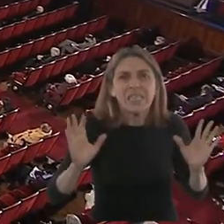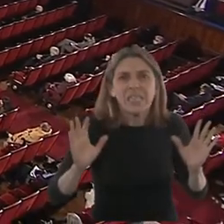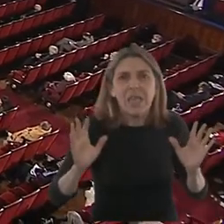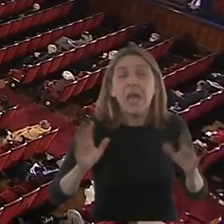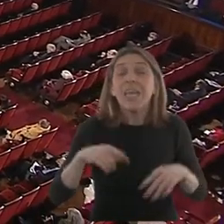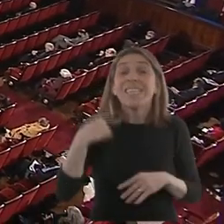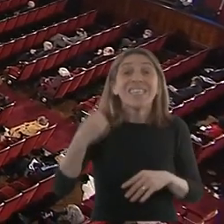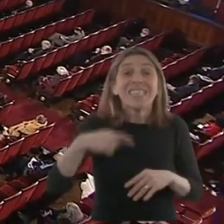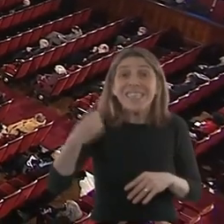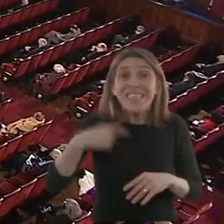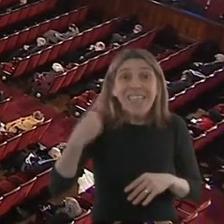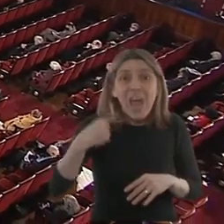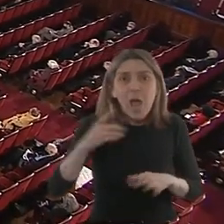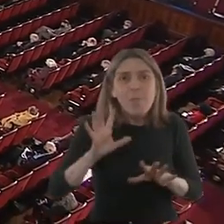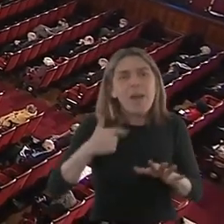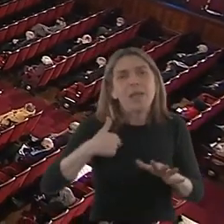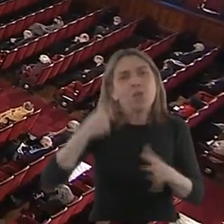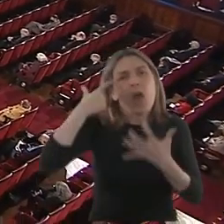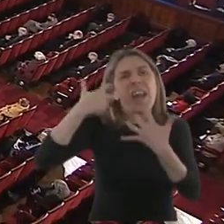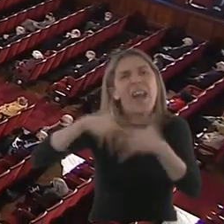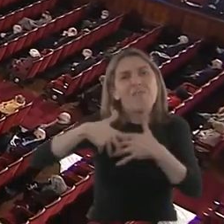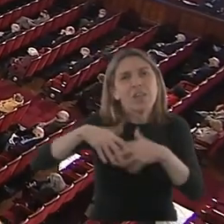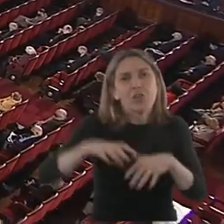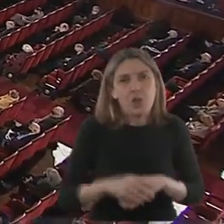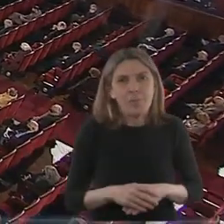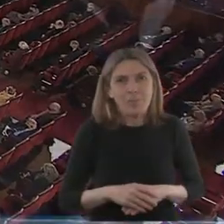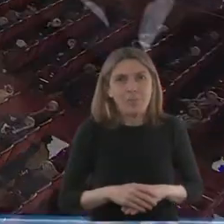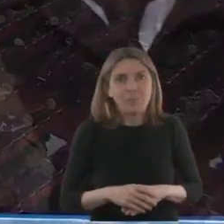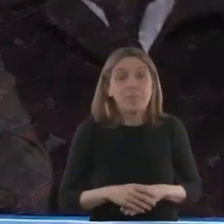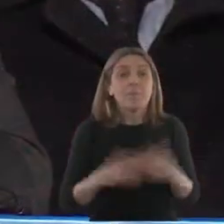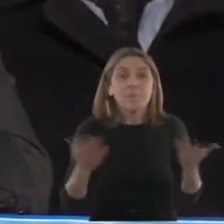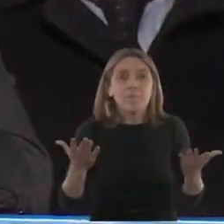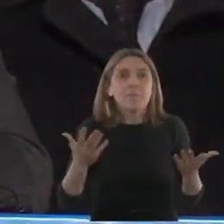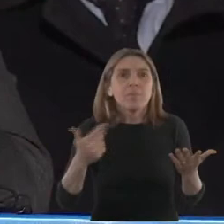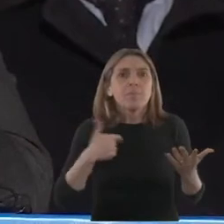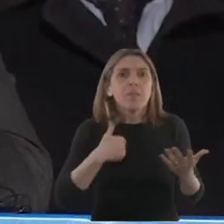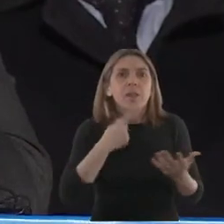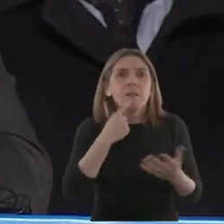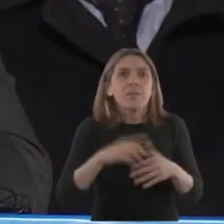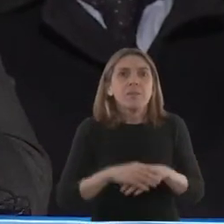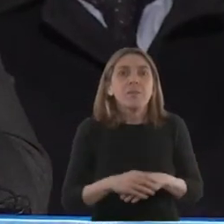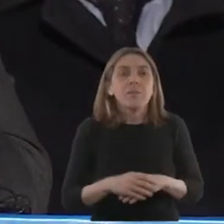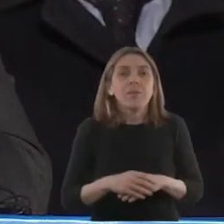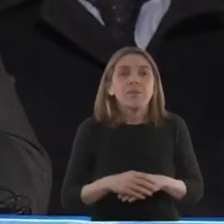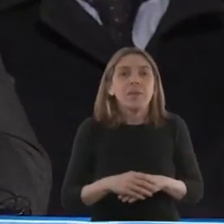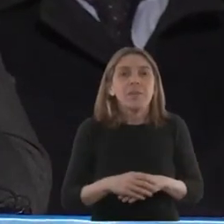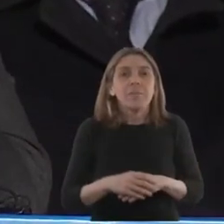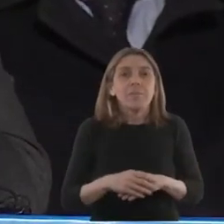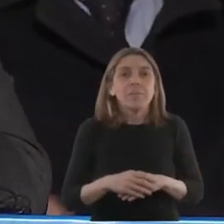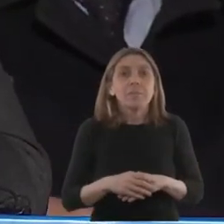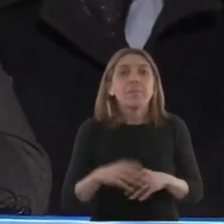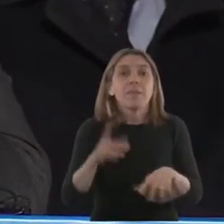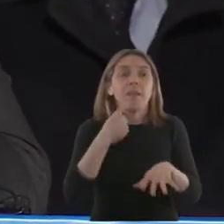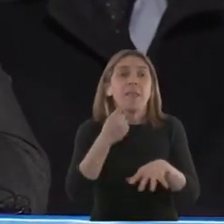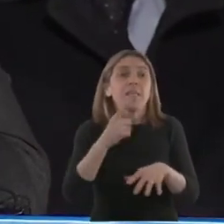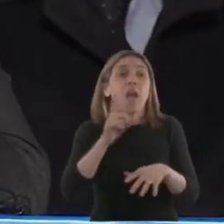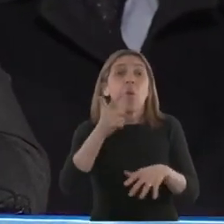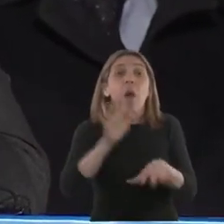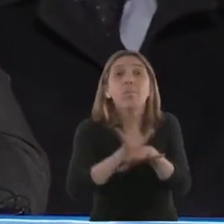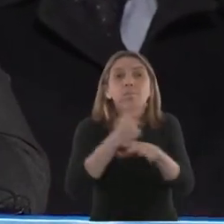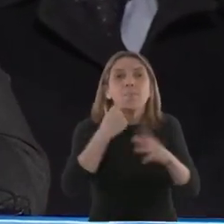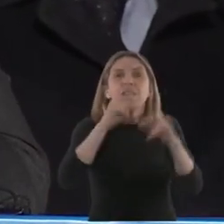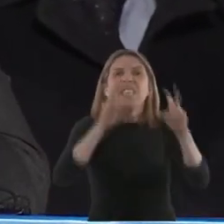siempre hago una reflexión. No encuentro ningún ejemplo de